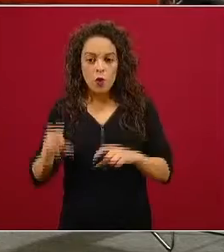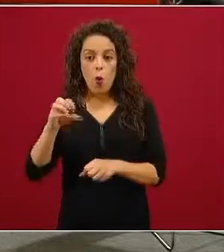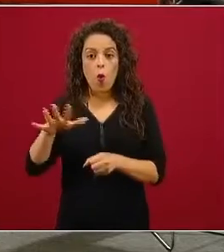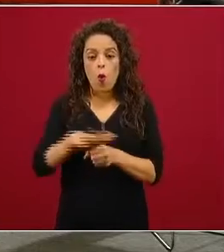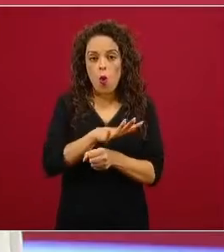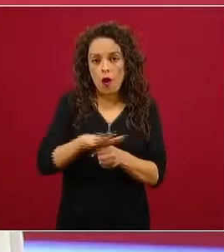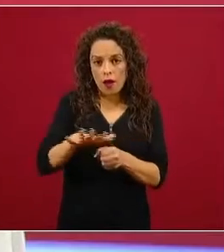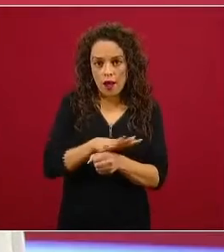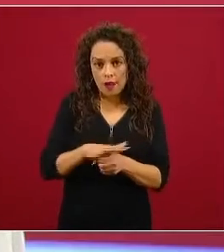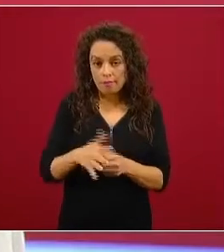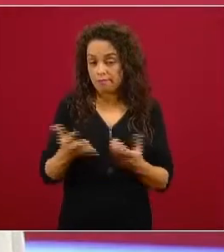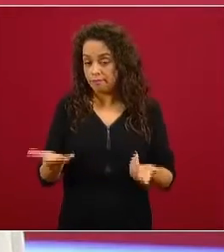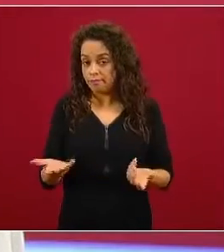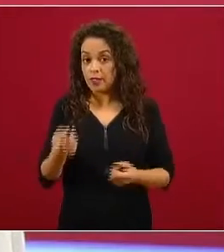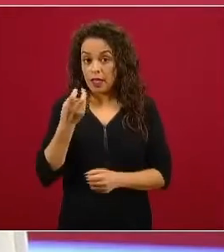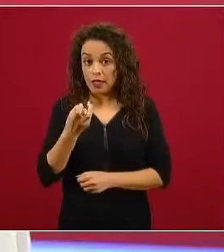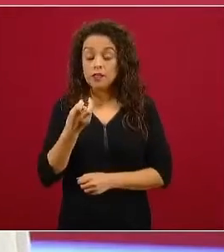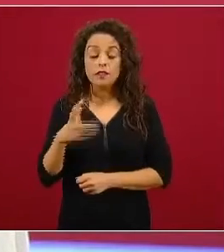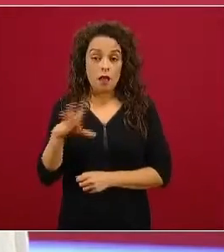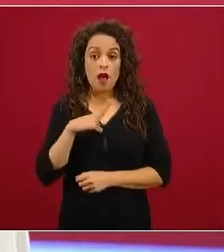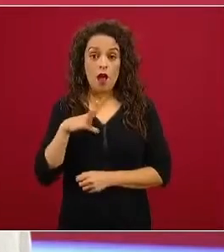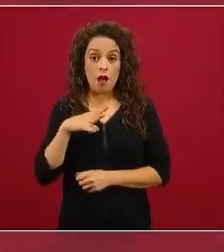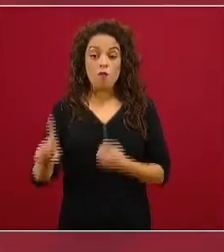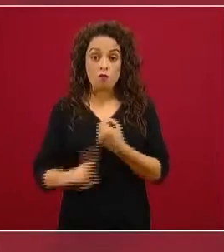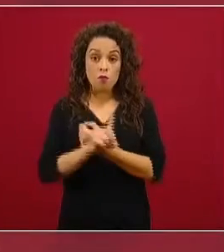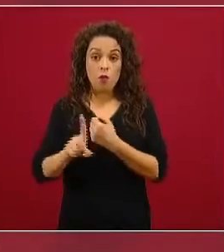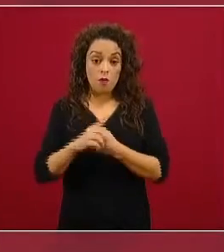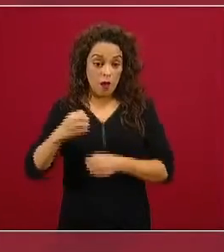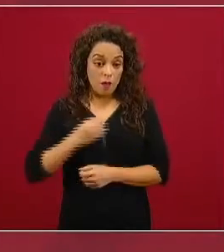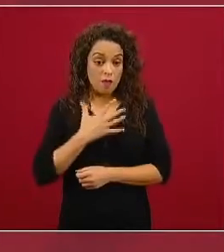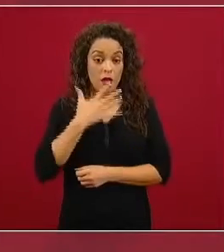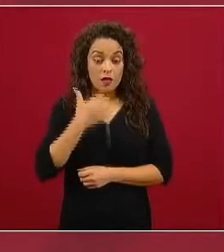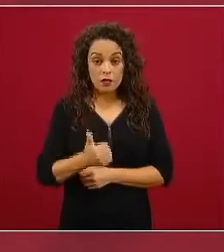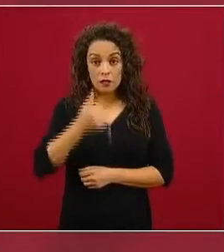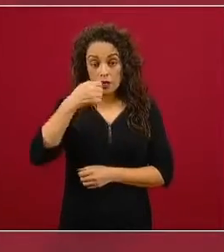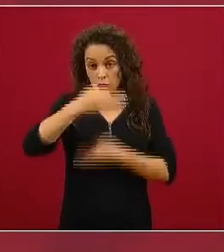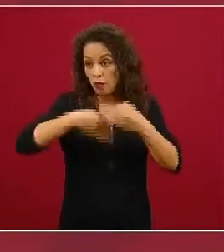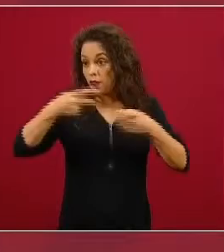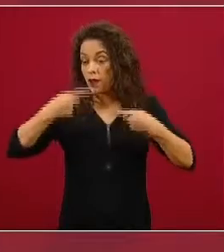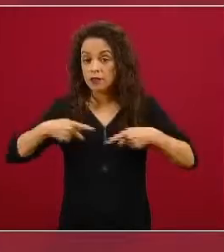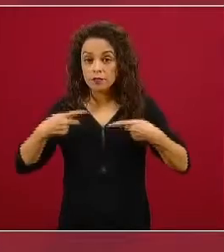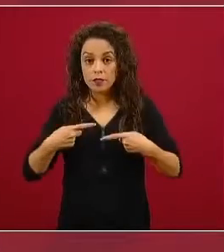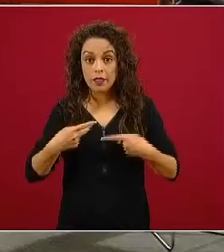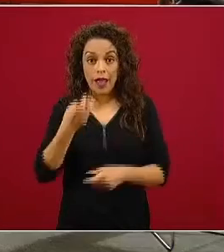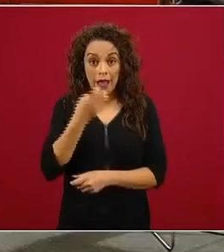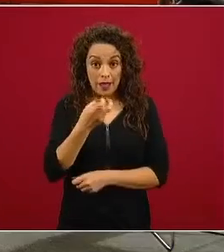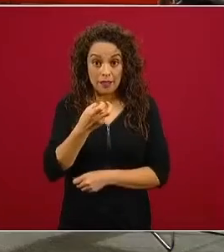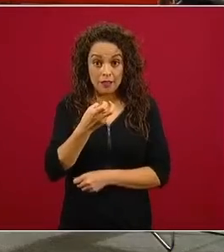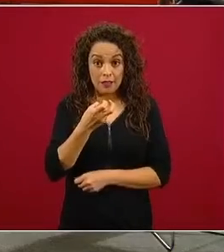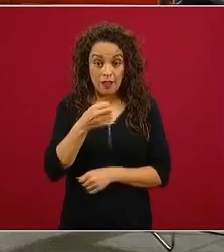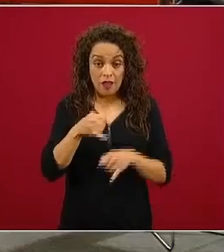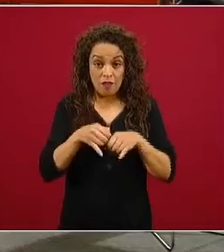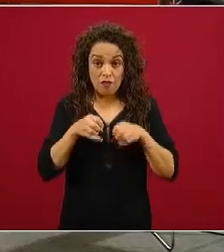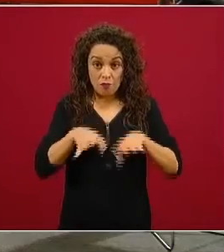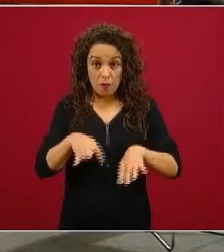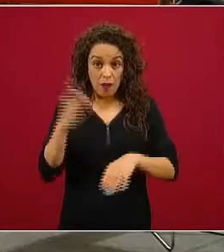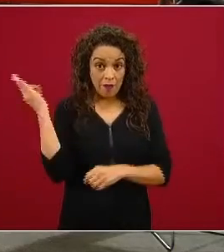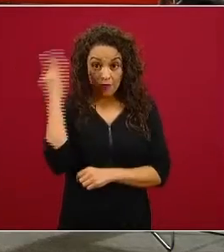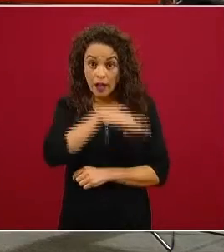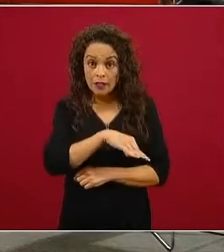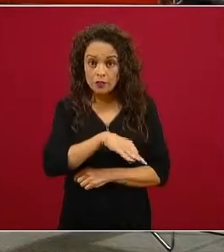como mecanismos para impulsar agendas de interés particular, ya sea políticas, ya sea económicas, saboteando